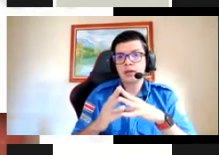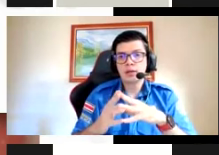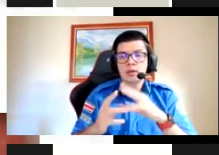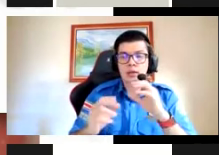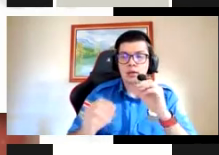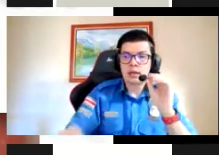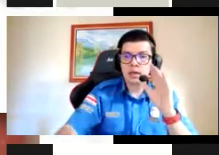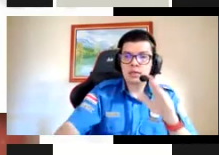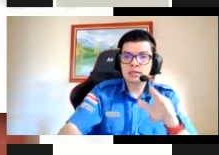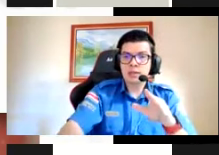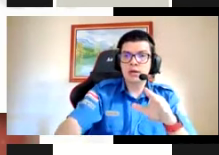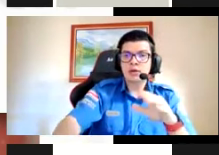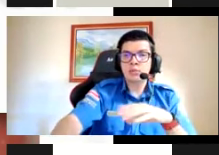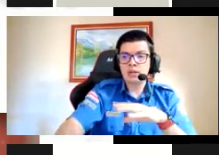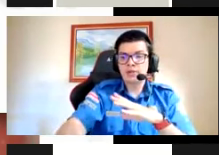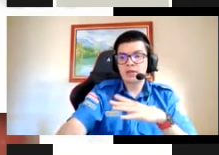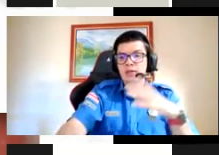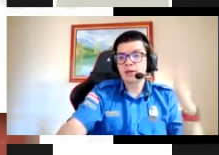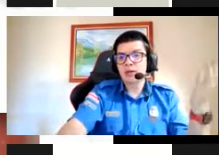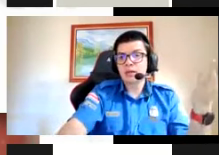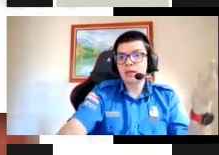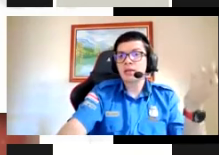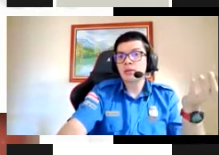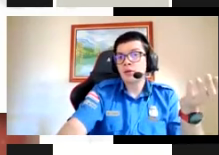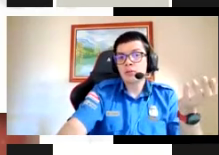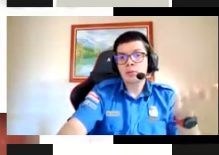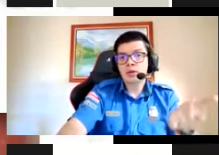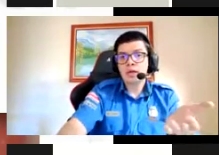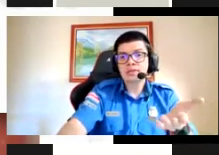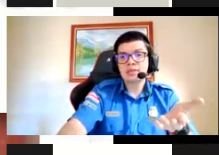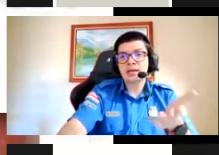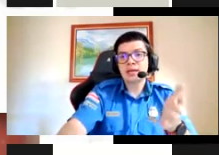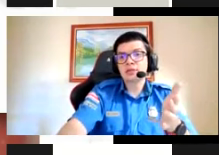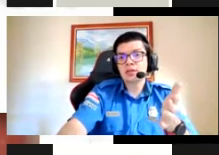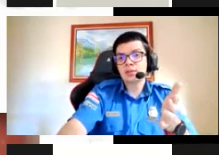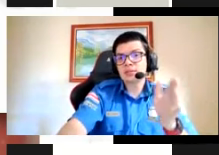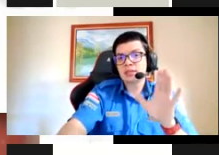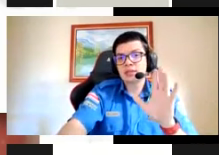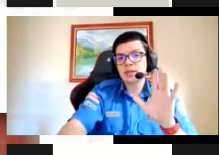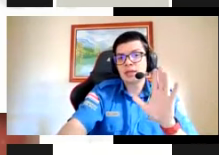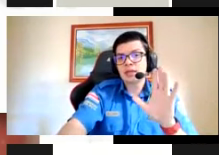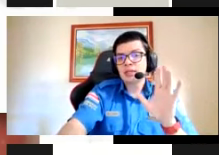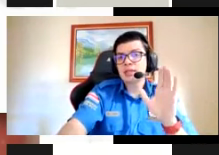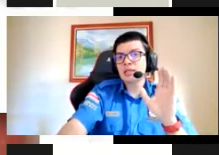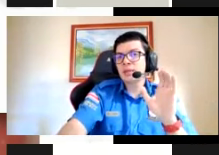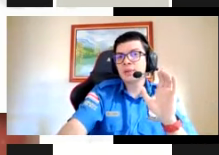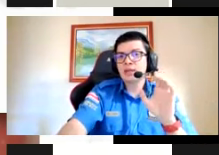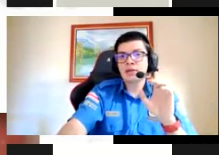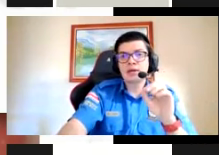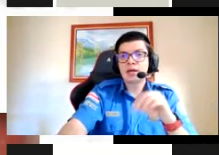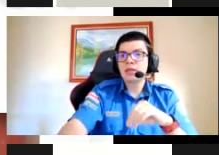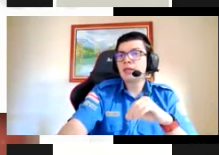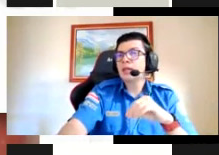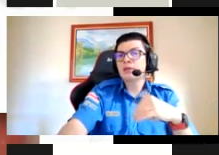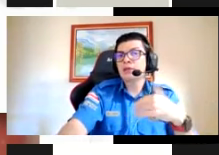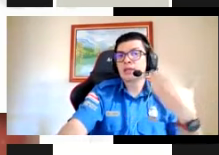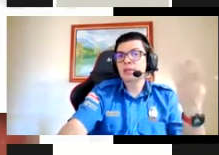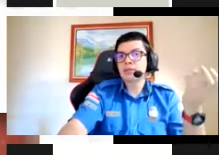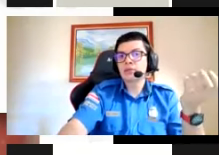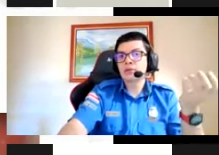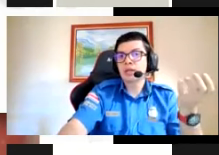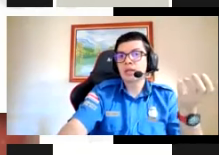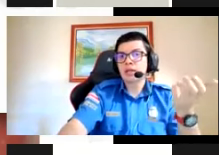¿Ok? ¿Esta manguera lo cumple? Definitivamente no, porque ella si acaso tal vez esté diseñada para trabajar a 20 libras,